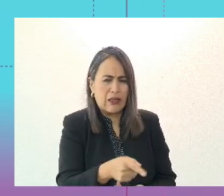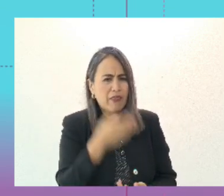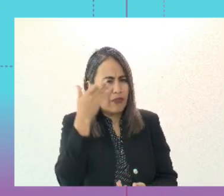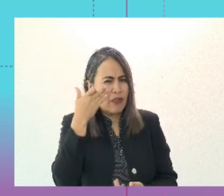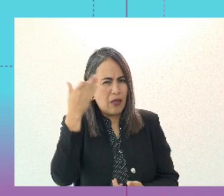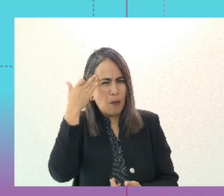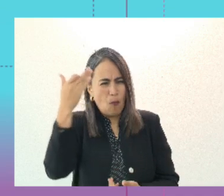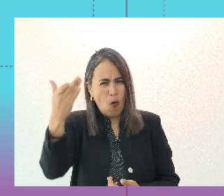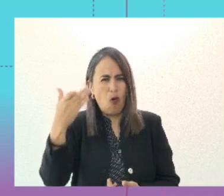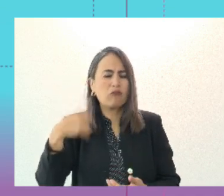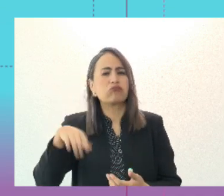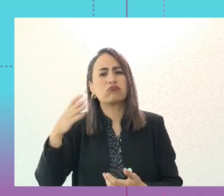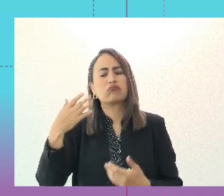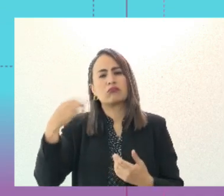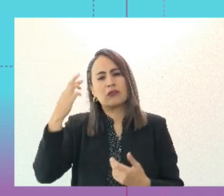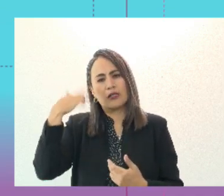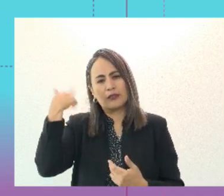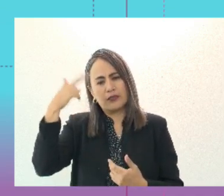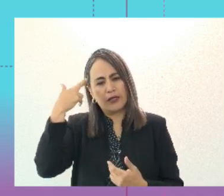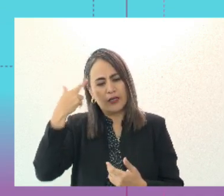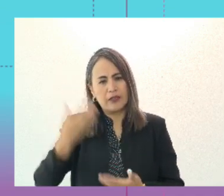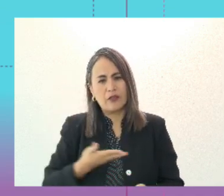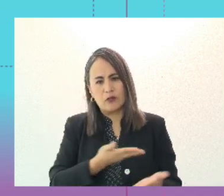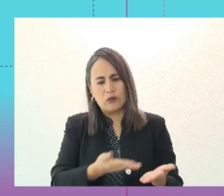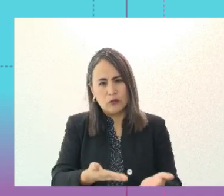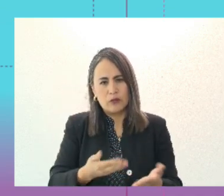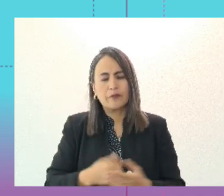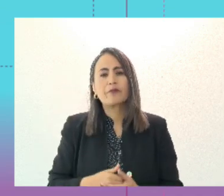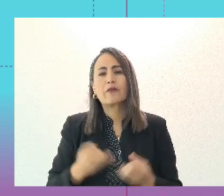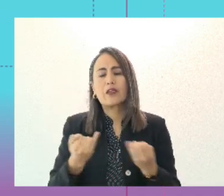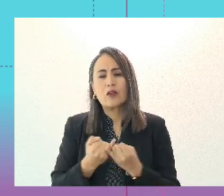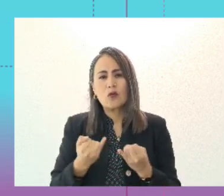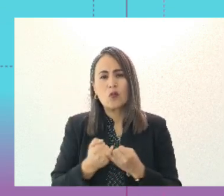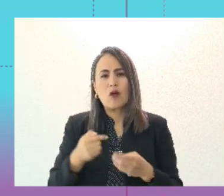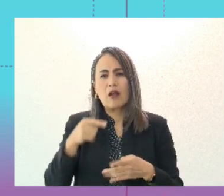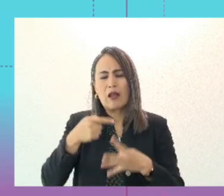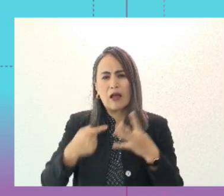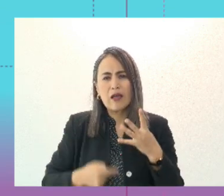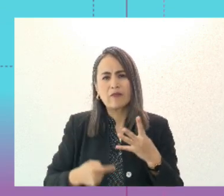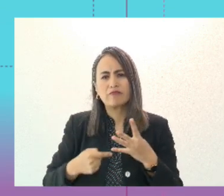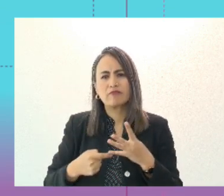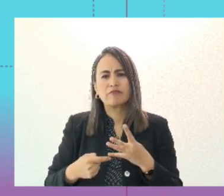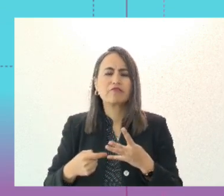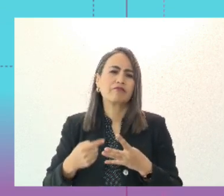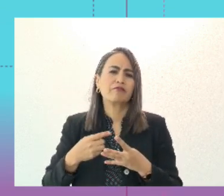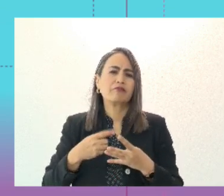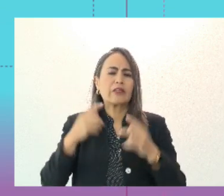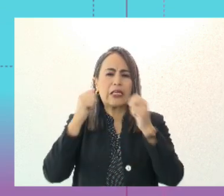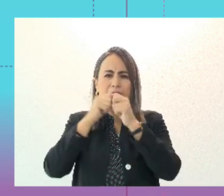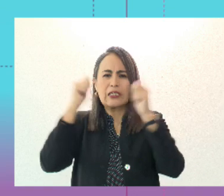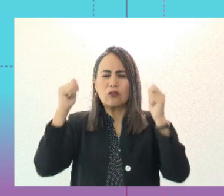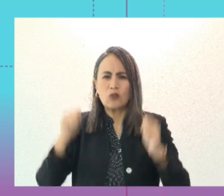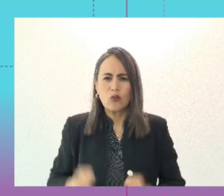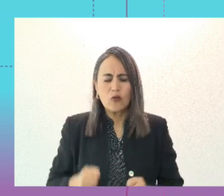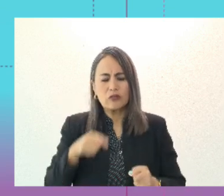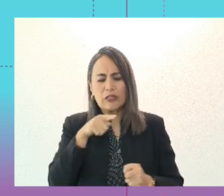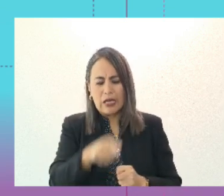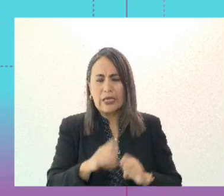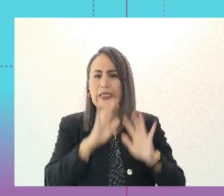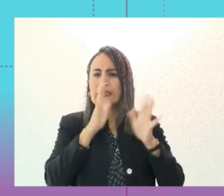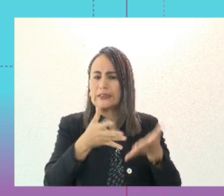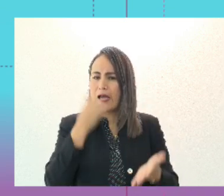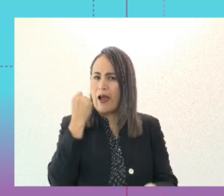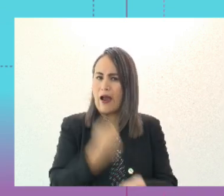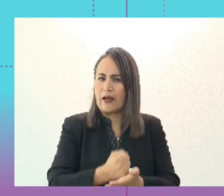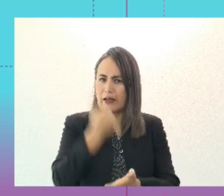hasta expedientes de personas internadas en hospicios psiquiátricos y títulos que acreditan estudios de medicina del siglo XIX.